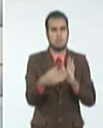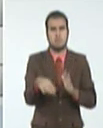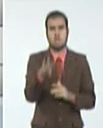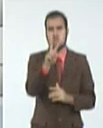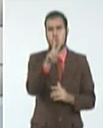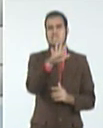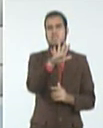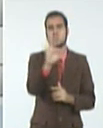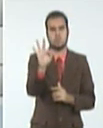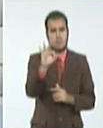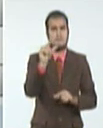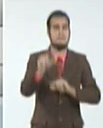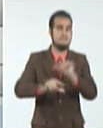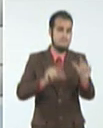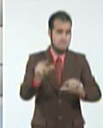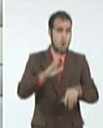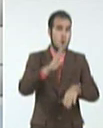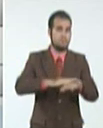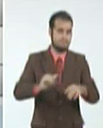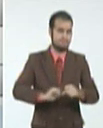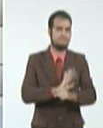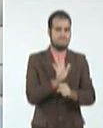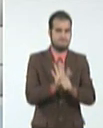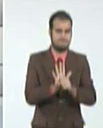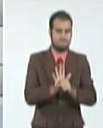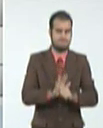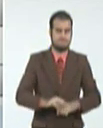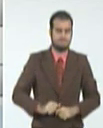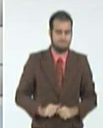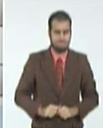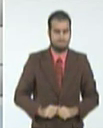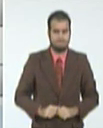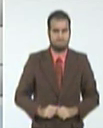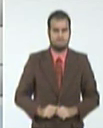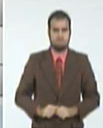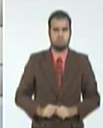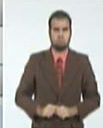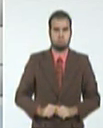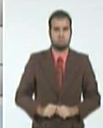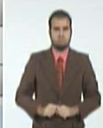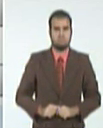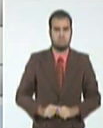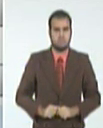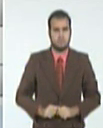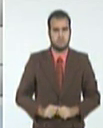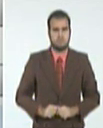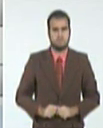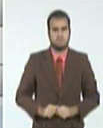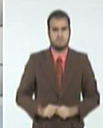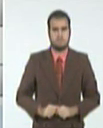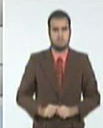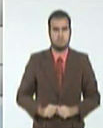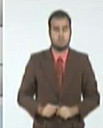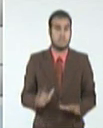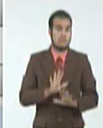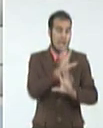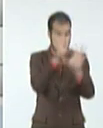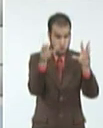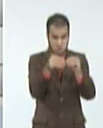7.258 personas con esta enfermedad en el mundo, que hace un acumulado